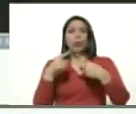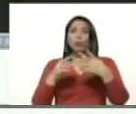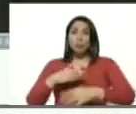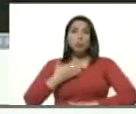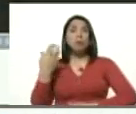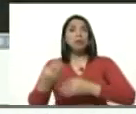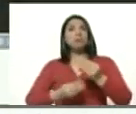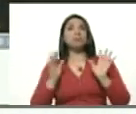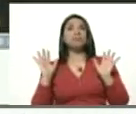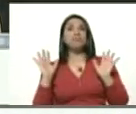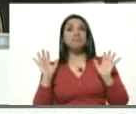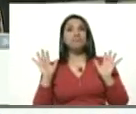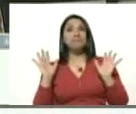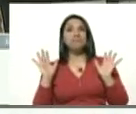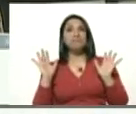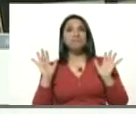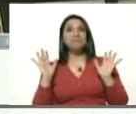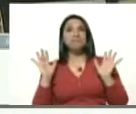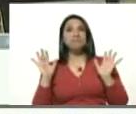hacer